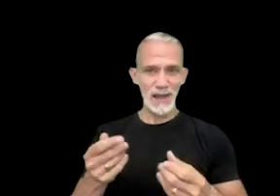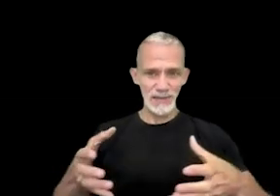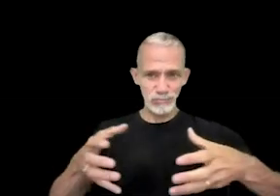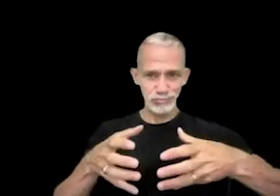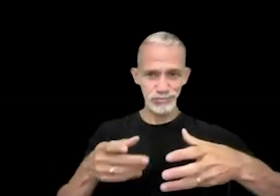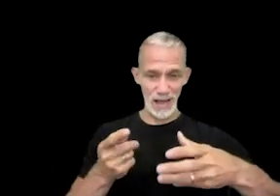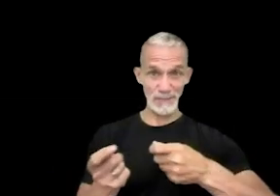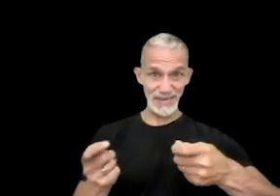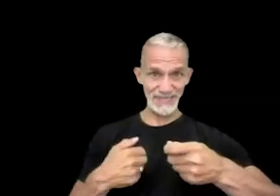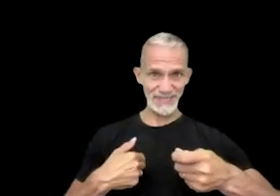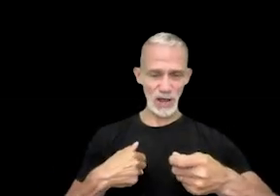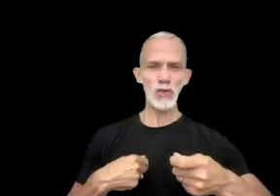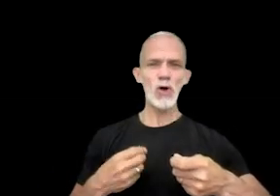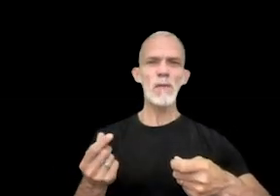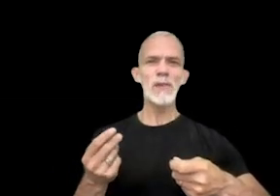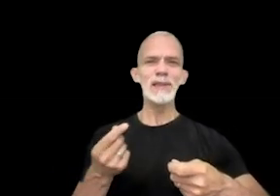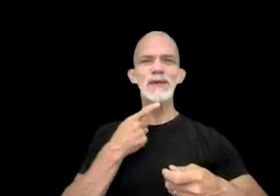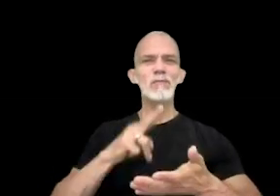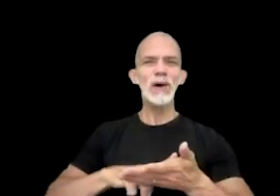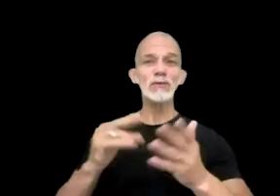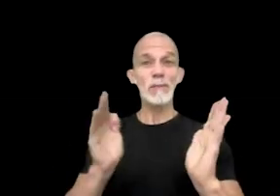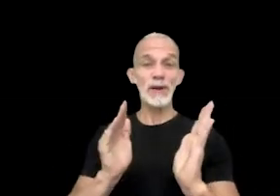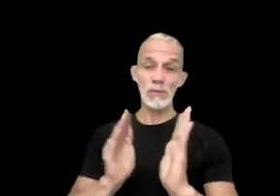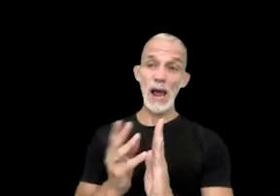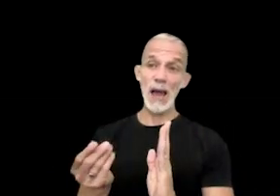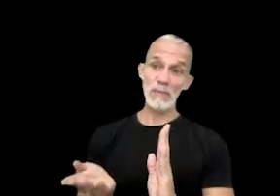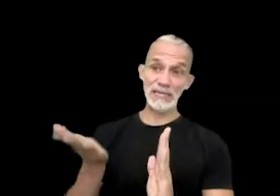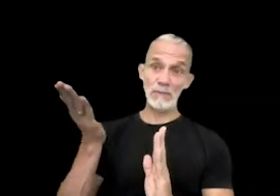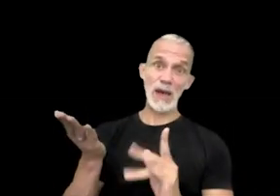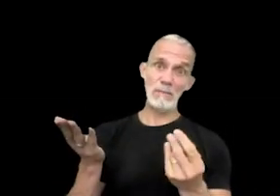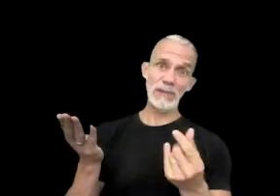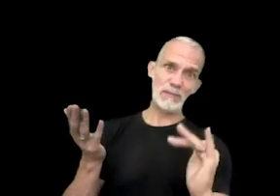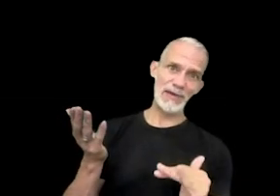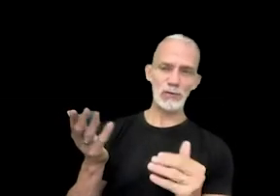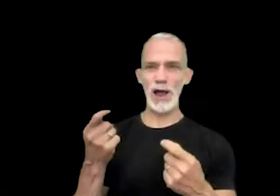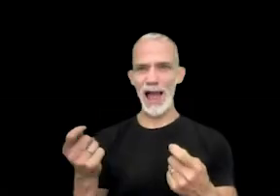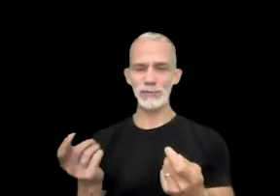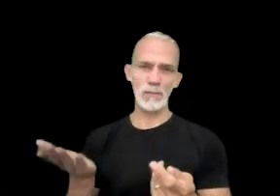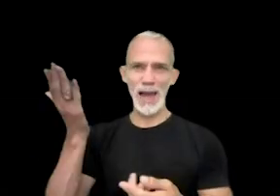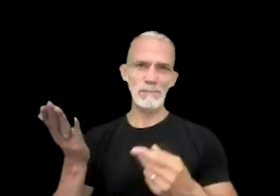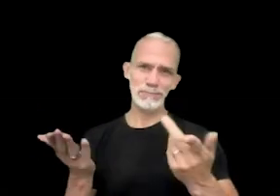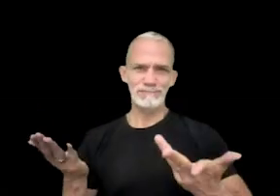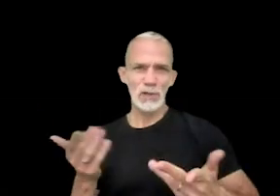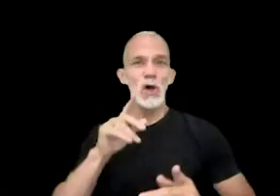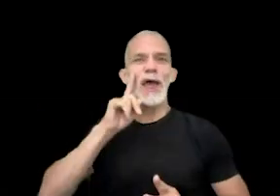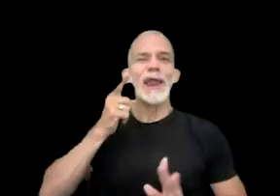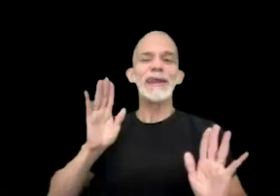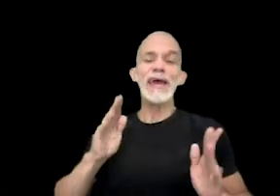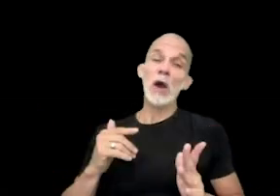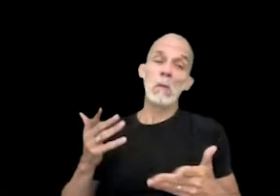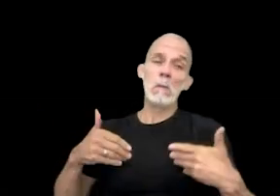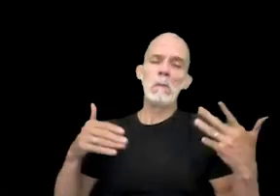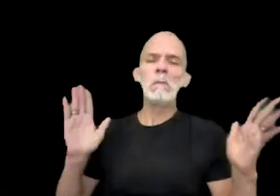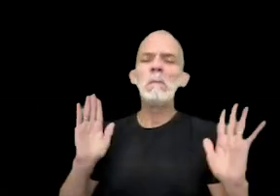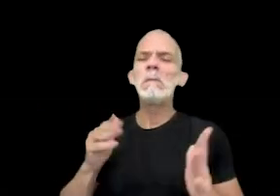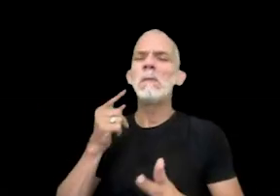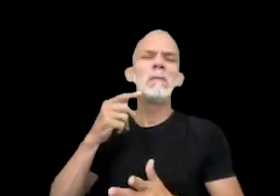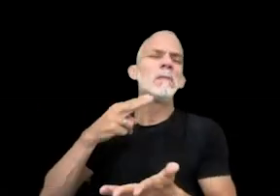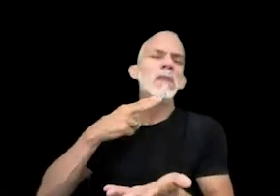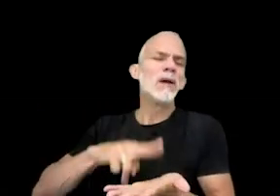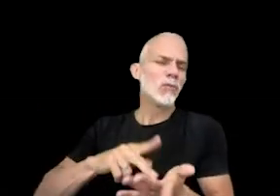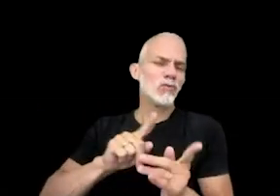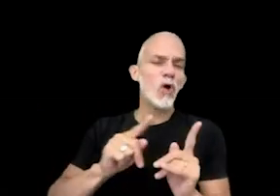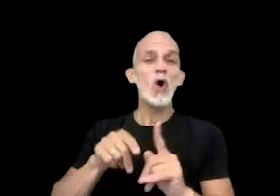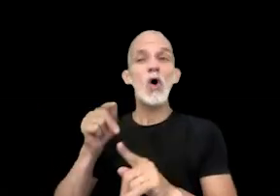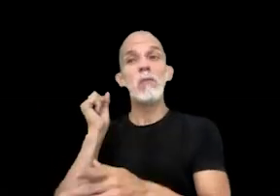como administrador de una sociedad, y puedo decidir administrar un riesgo o un daño en el marco infraccional o en el